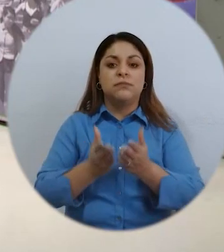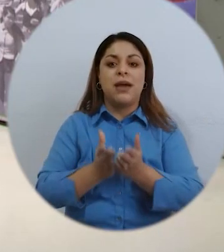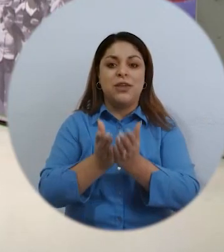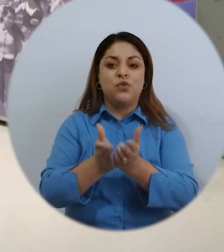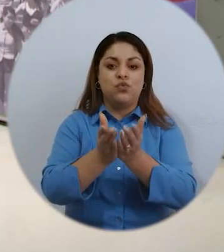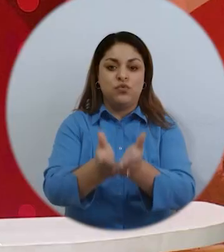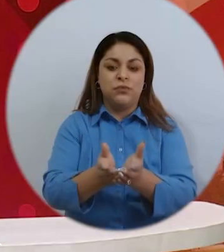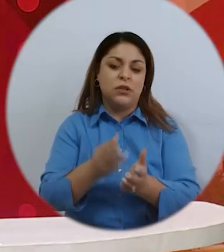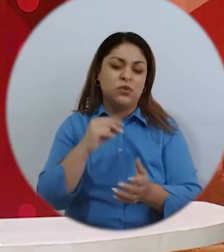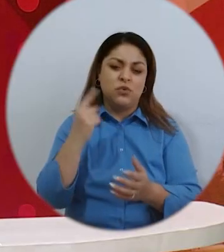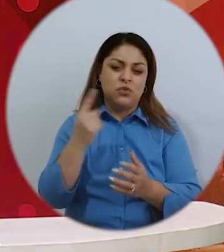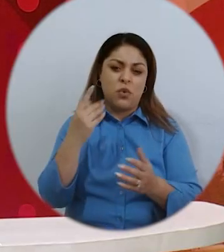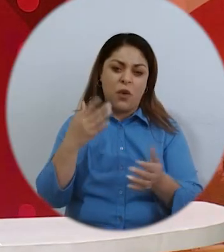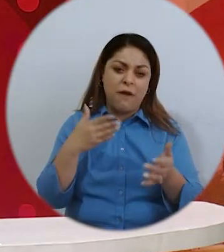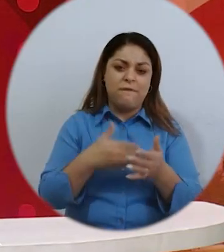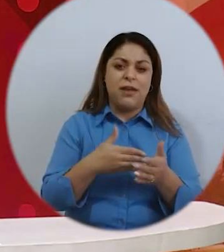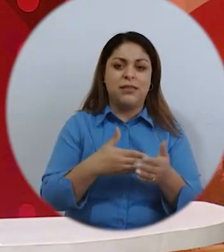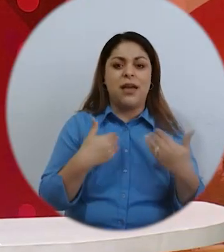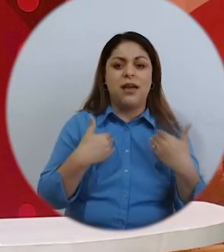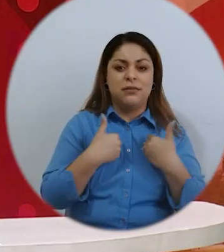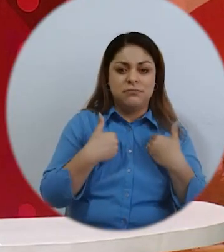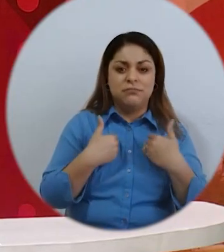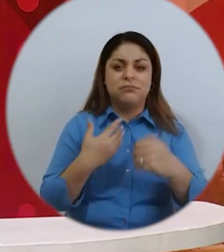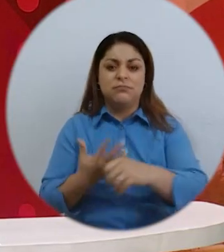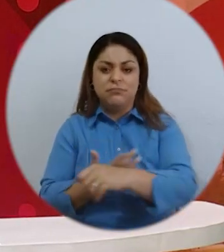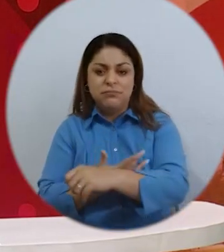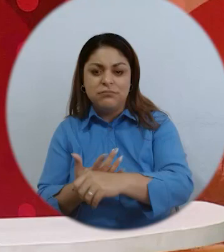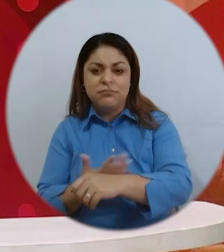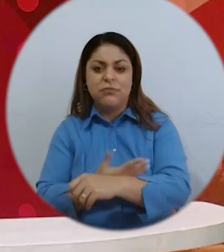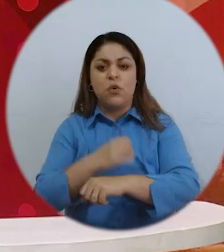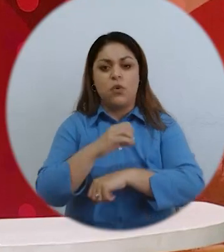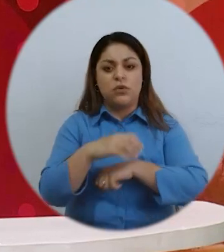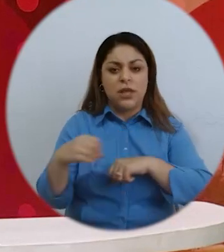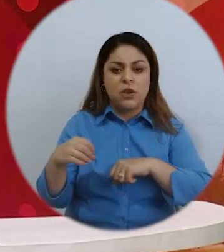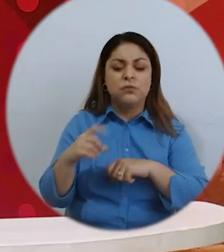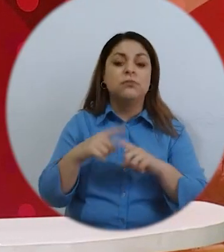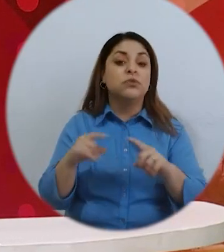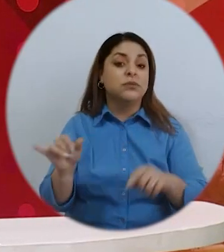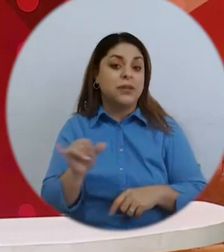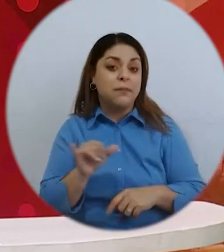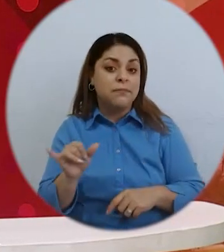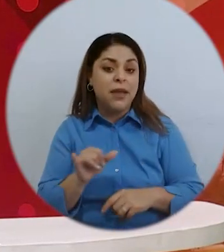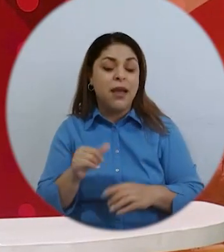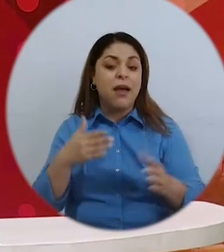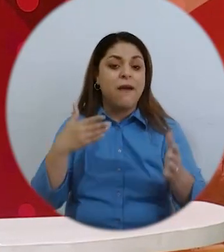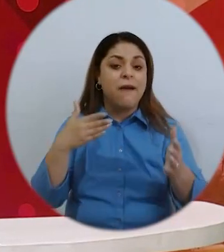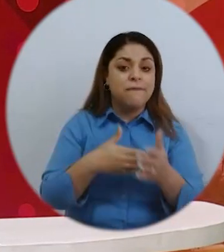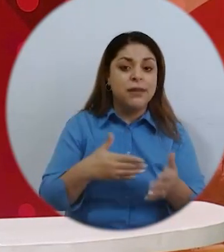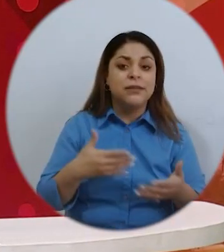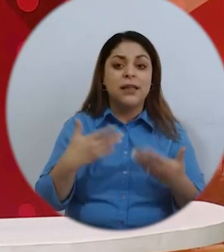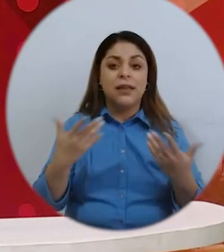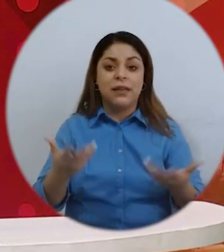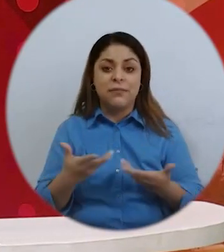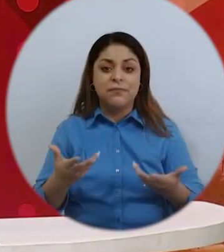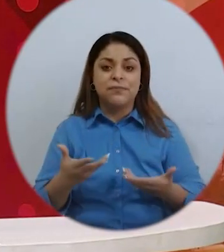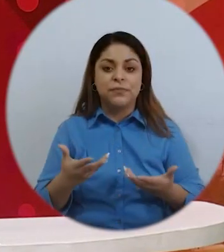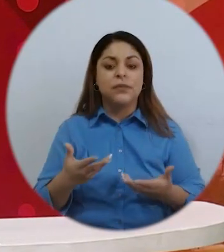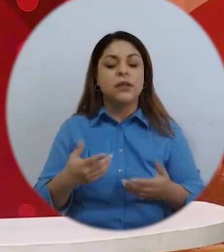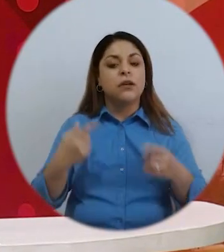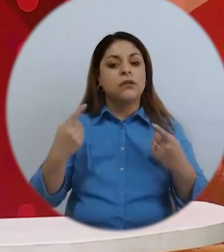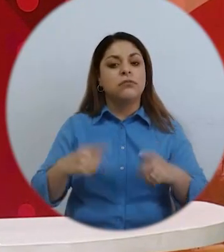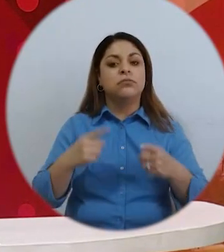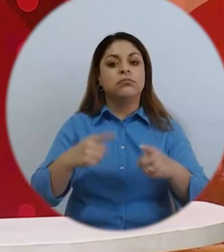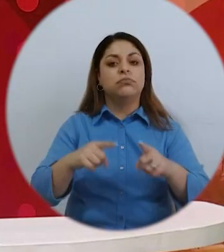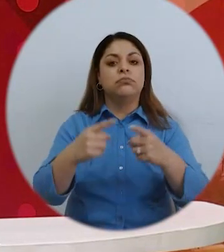no solo se afecta, ¿verdad?, la flora y la fauna de los océanos, sino que de esto, de alguna forma, también tiene